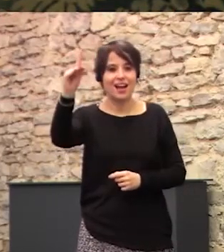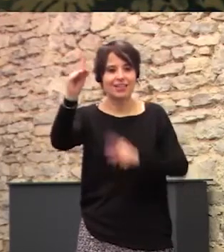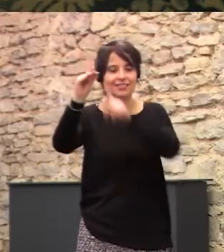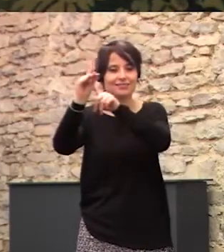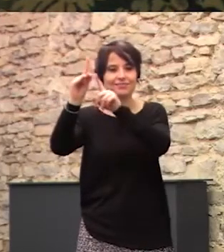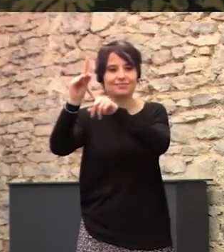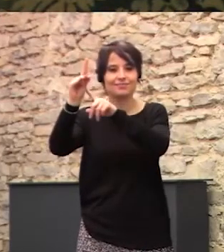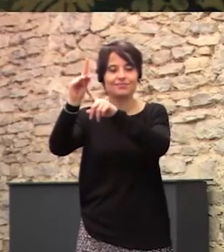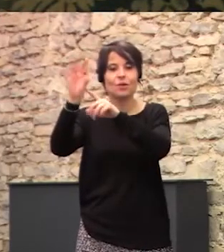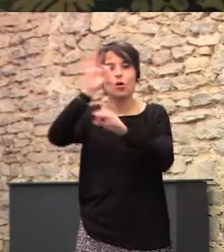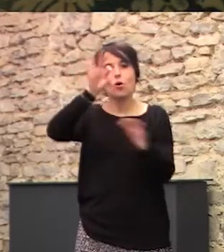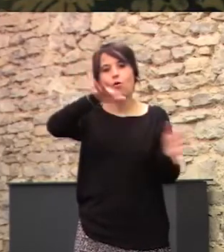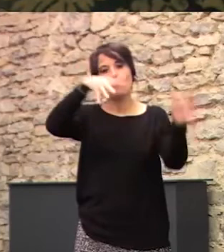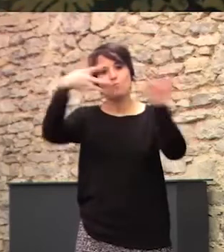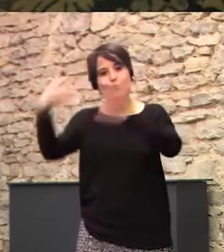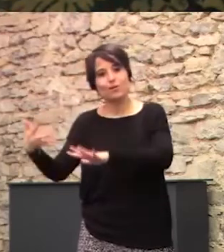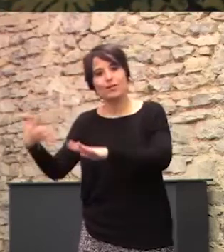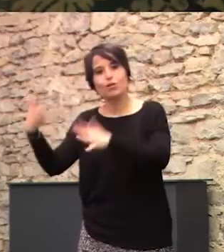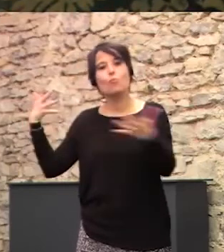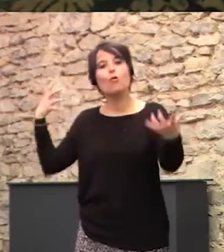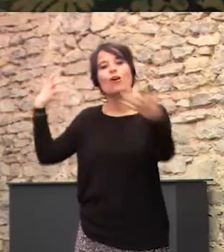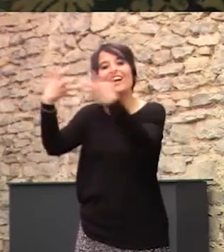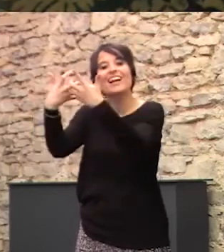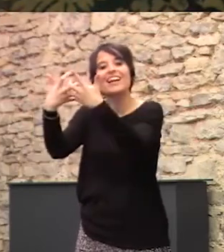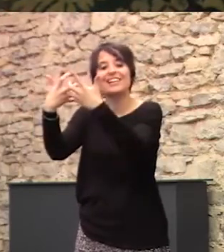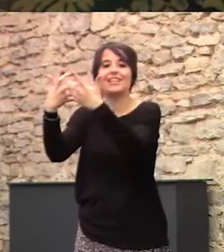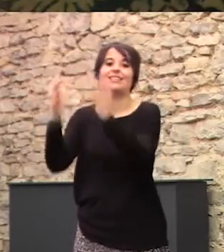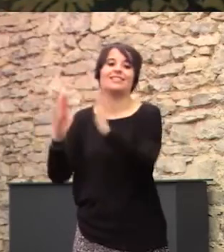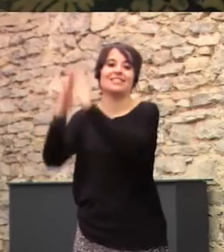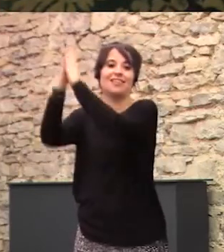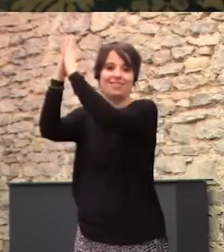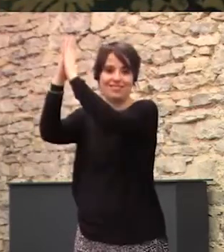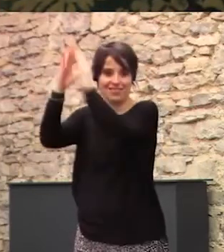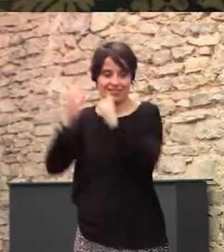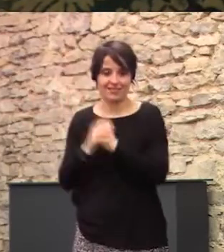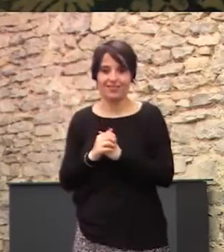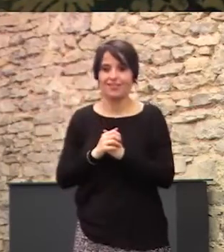explicado o traducido como guerra santa. Uh-huh. Es decir,